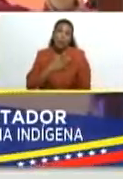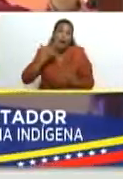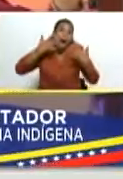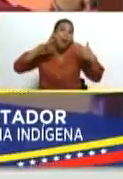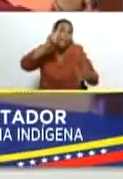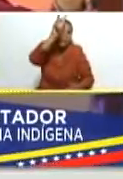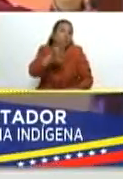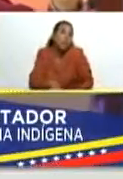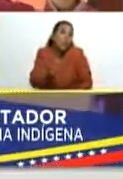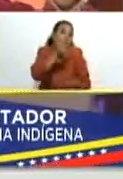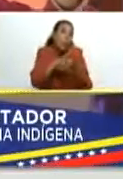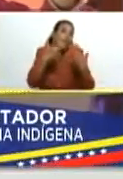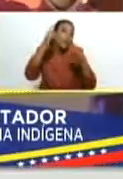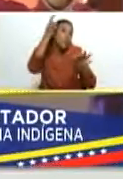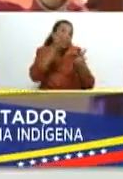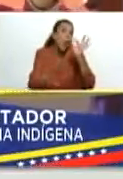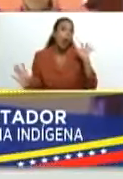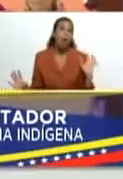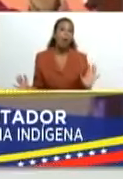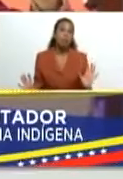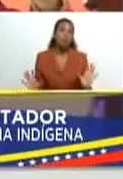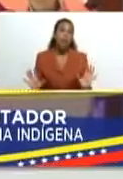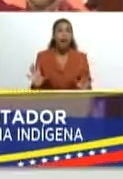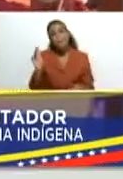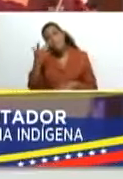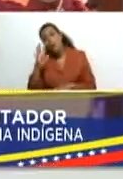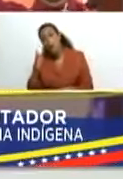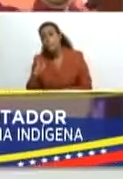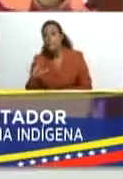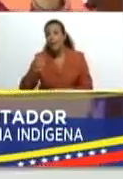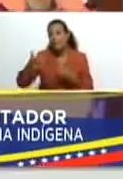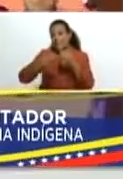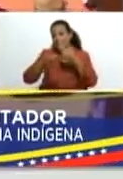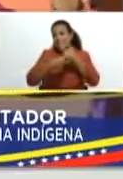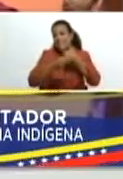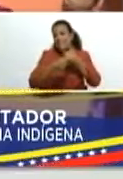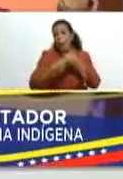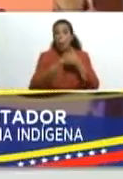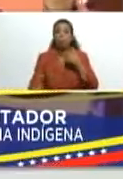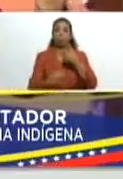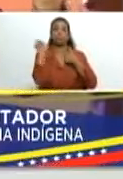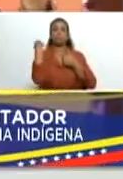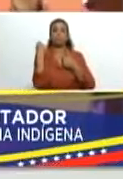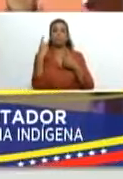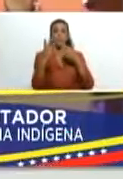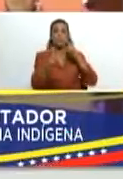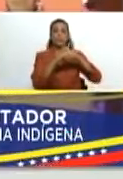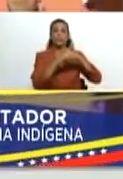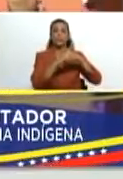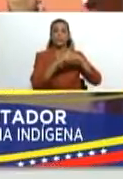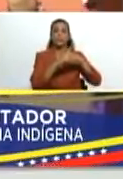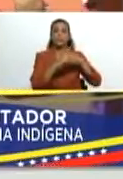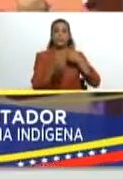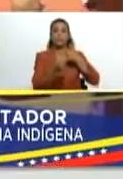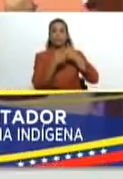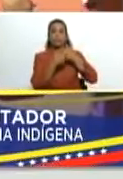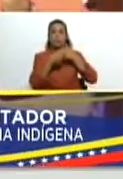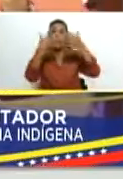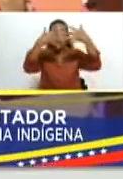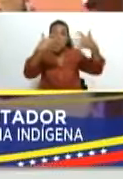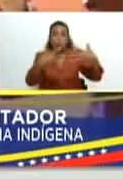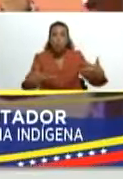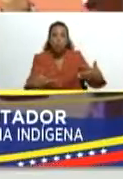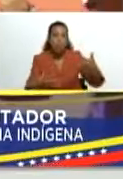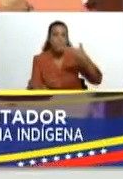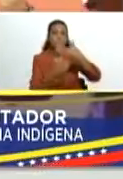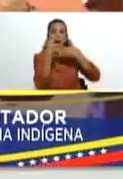lo ve, a veces bastante, a veces más o menos, depende de la censura que me metan ese día. Me mete un algoritmo en mis redes